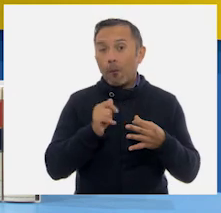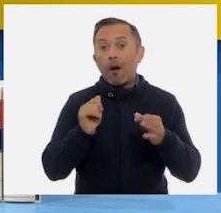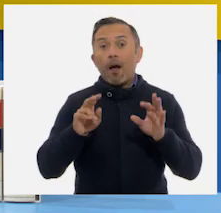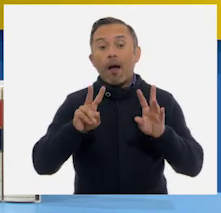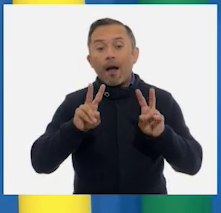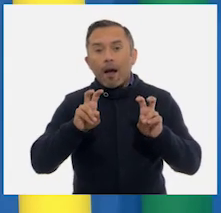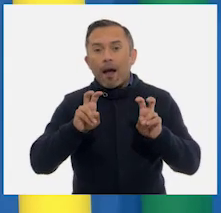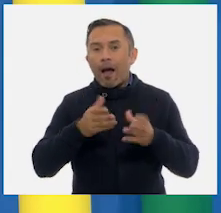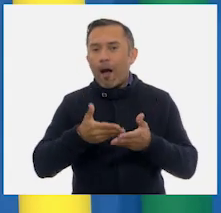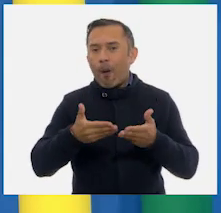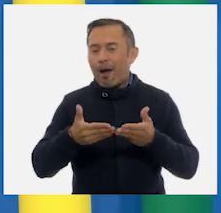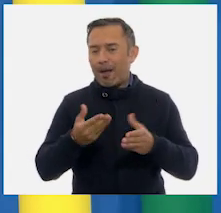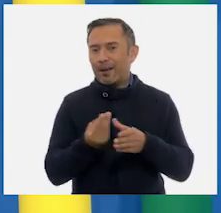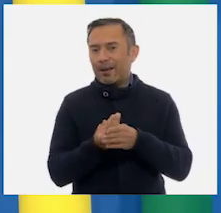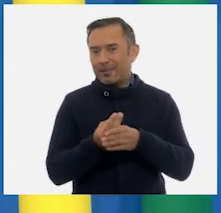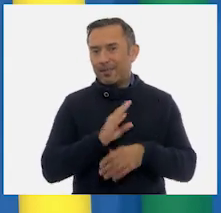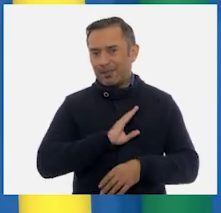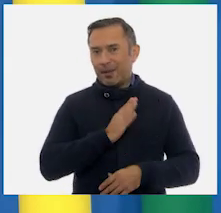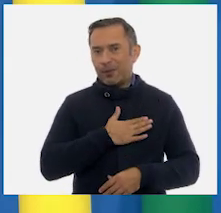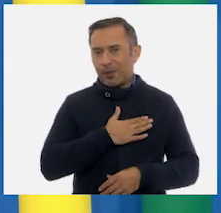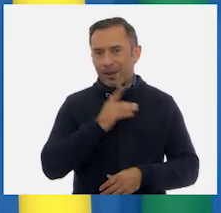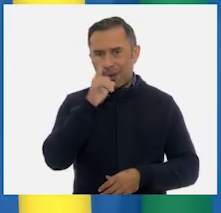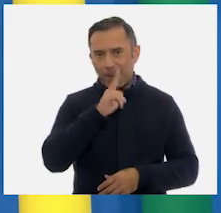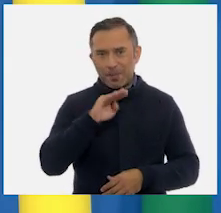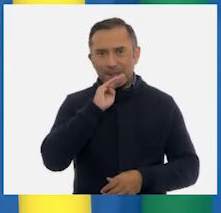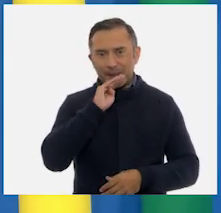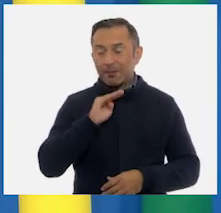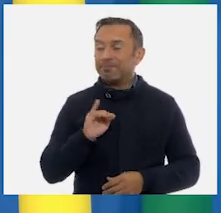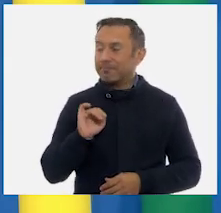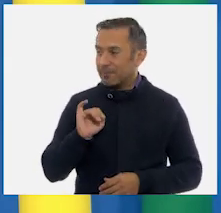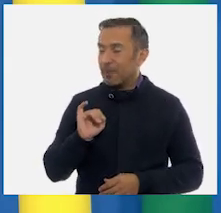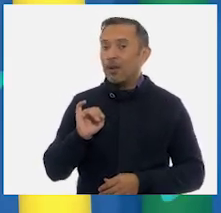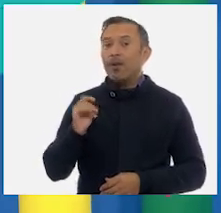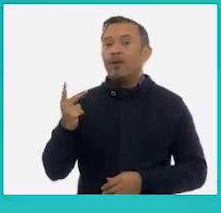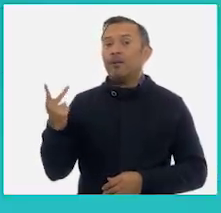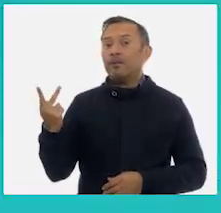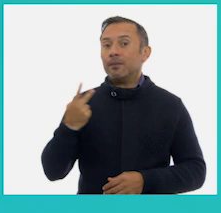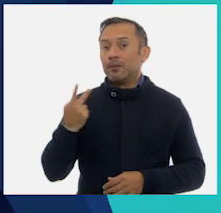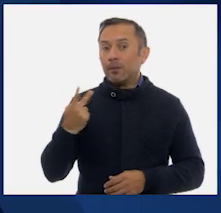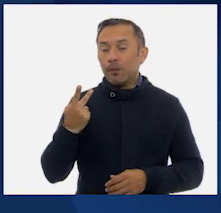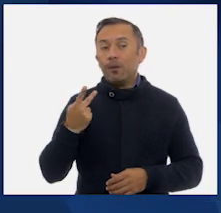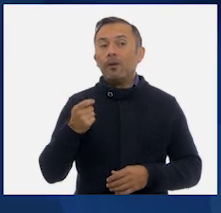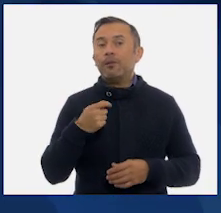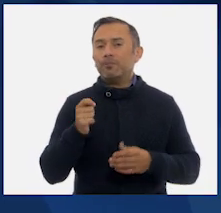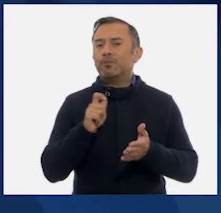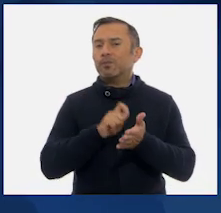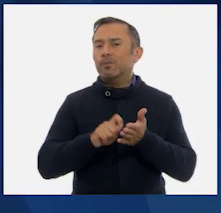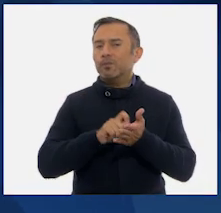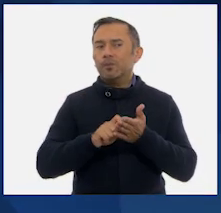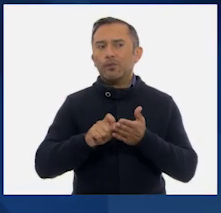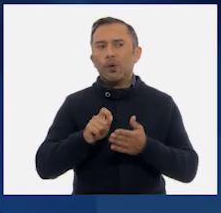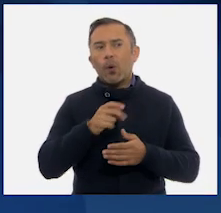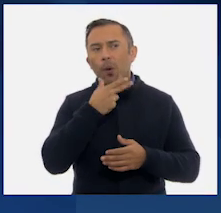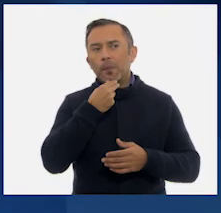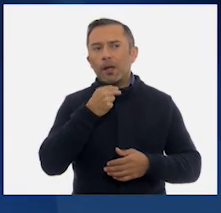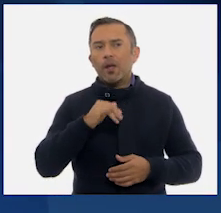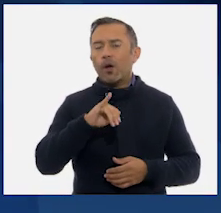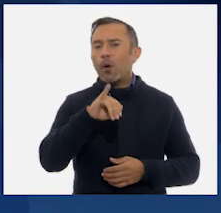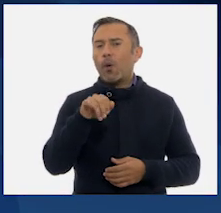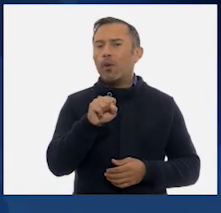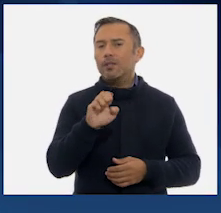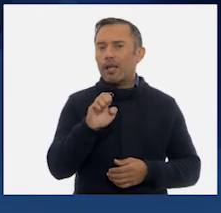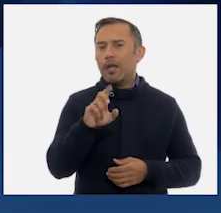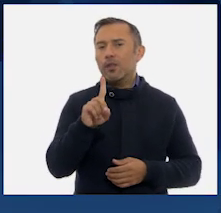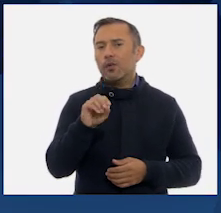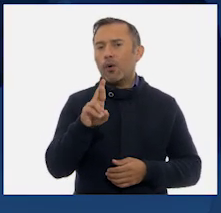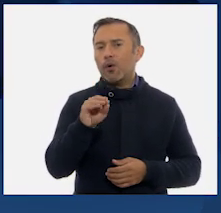materna. Así es, y nosotras escribiremos un relato histórico sobre el duranguense José Doroteo Arango Arámbula,